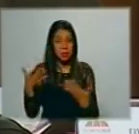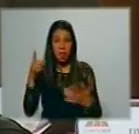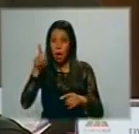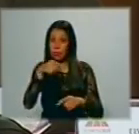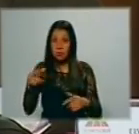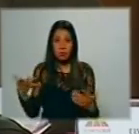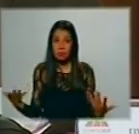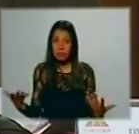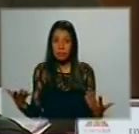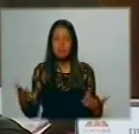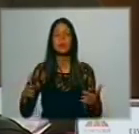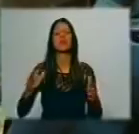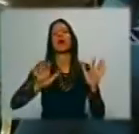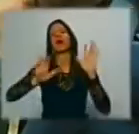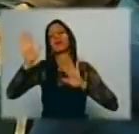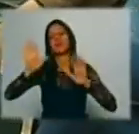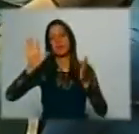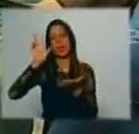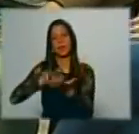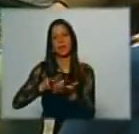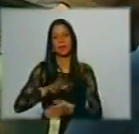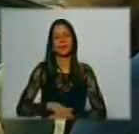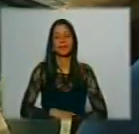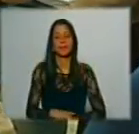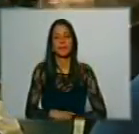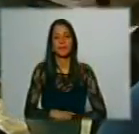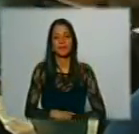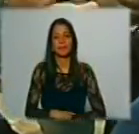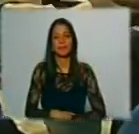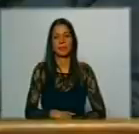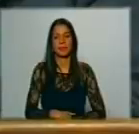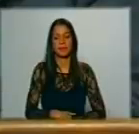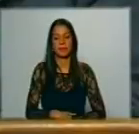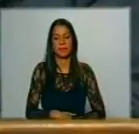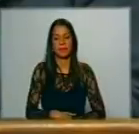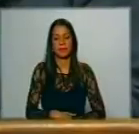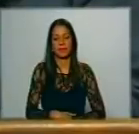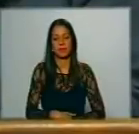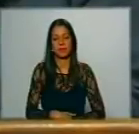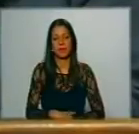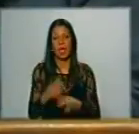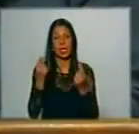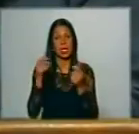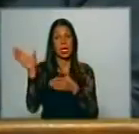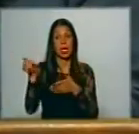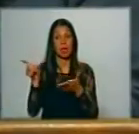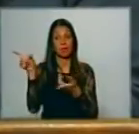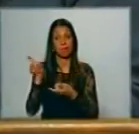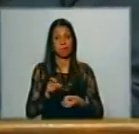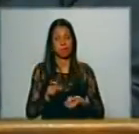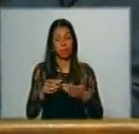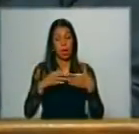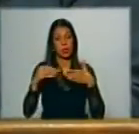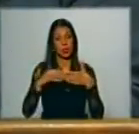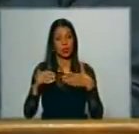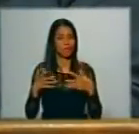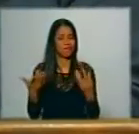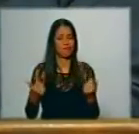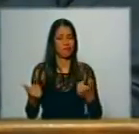36, aprobado. Siguiente artículo. Divisas y cono monetario.